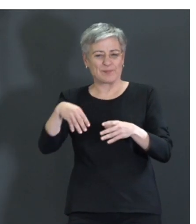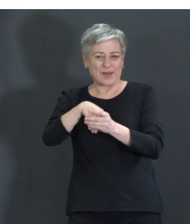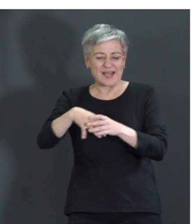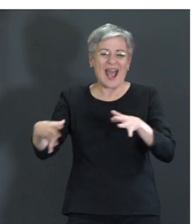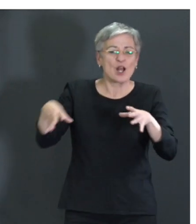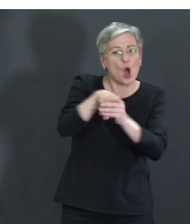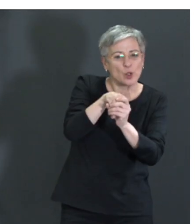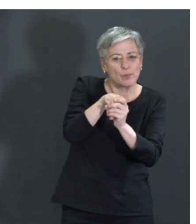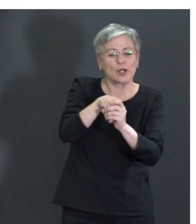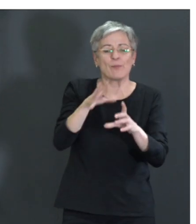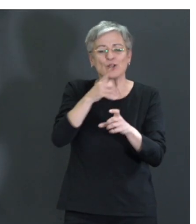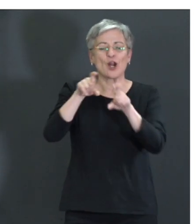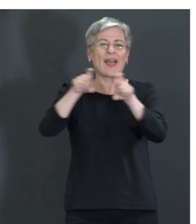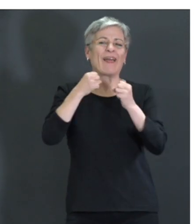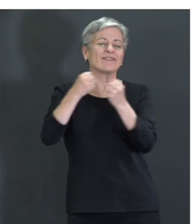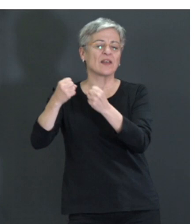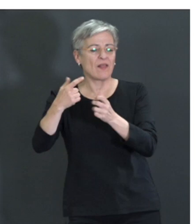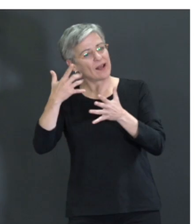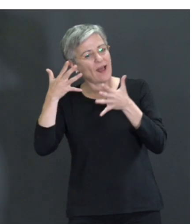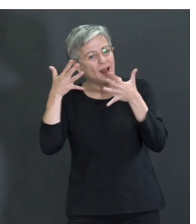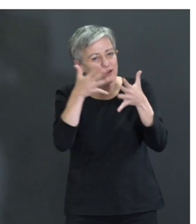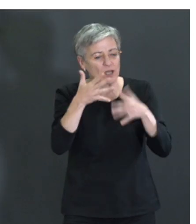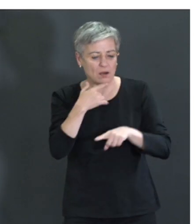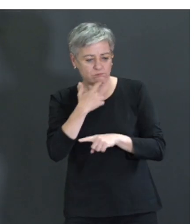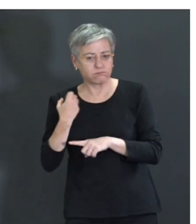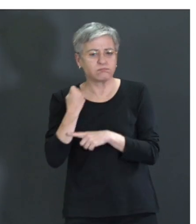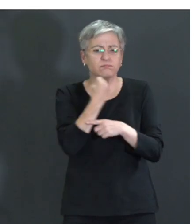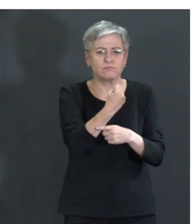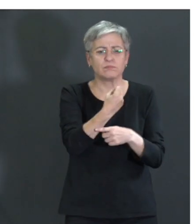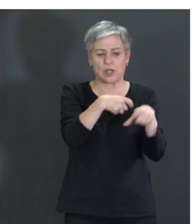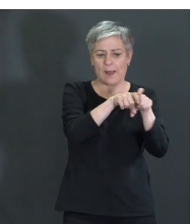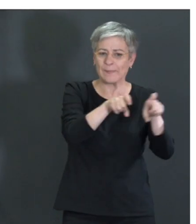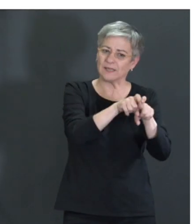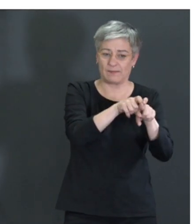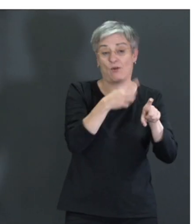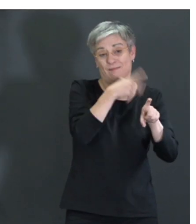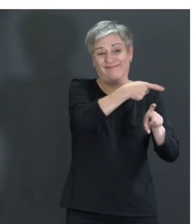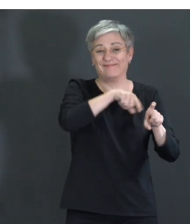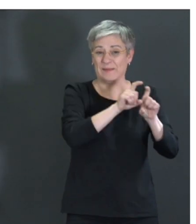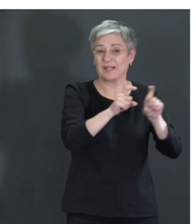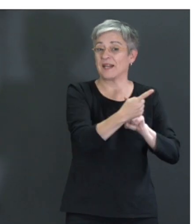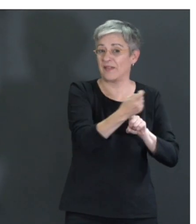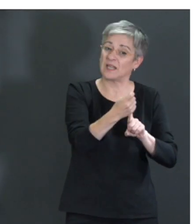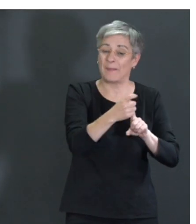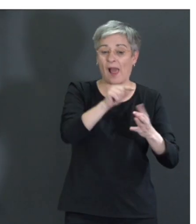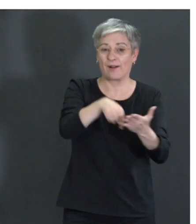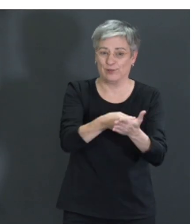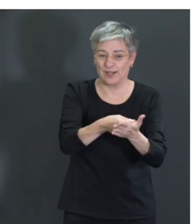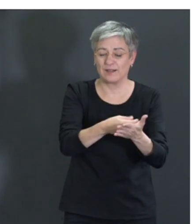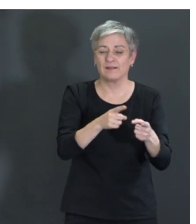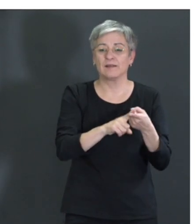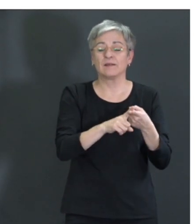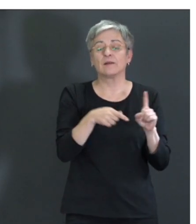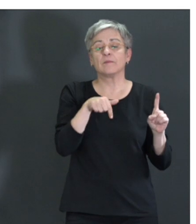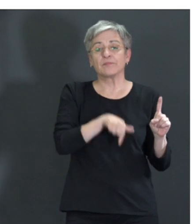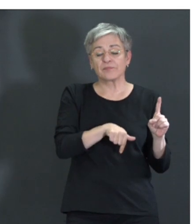que saben muy bien lo que hacen, que les pueden dar un soporte que necesitan, ¿vale? A veces los propios